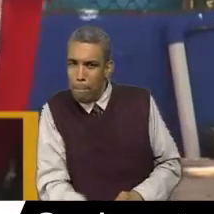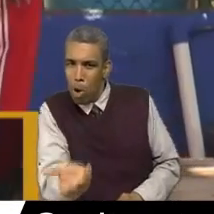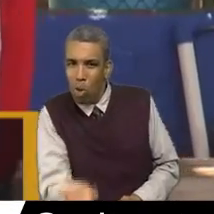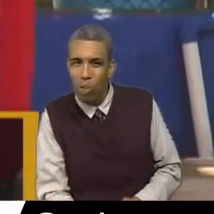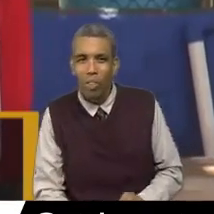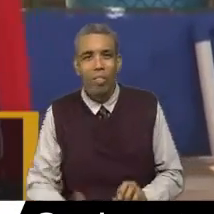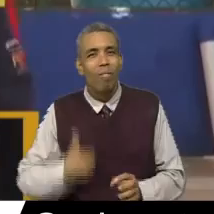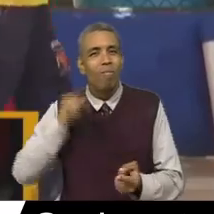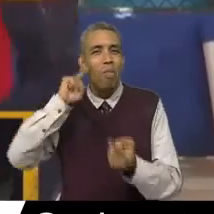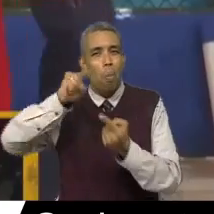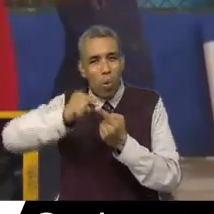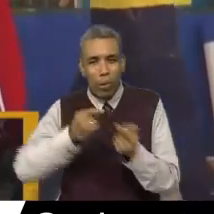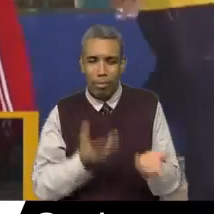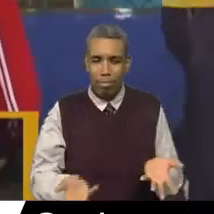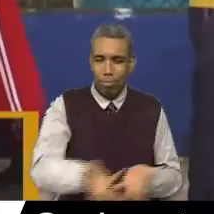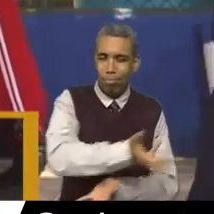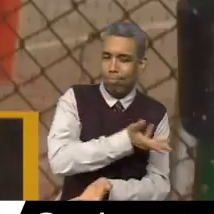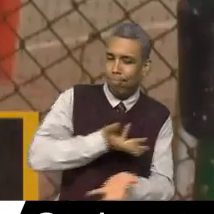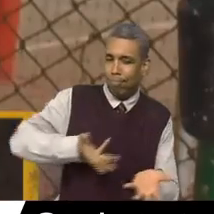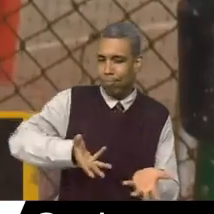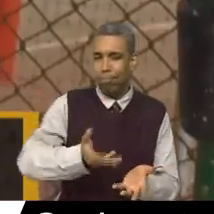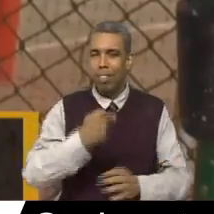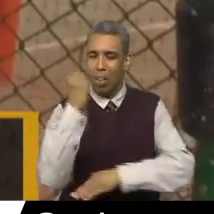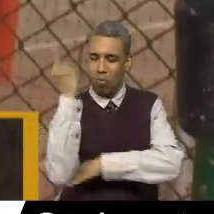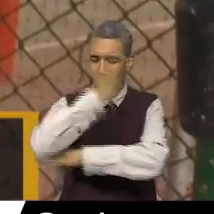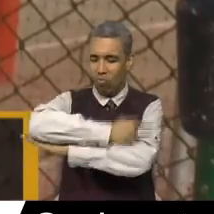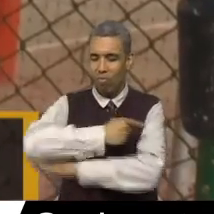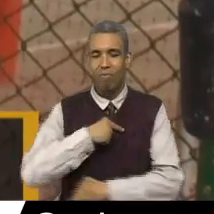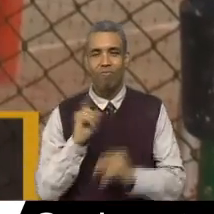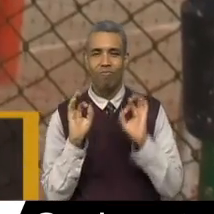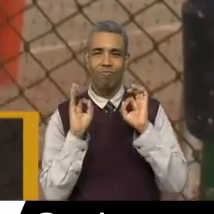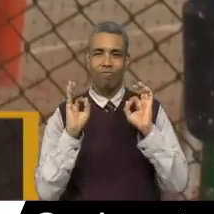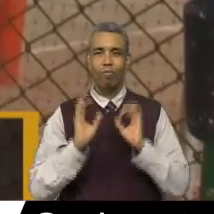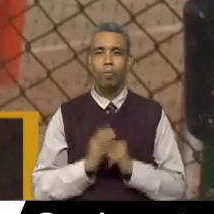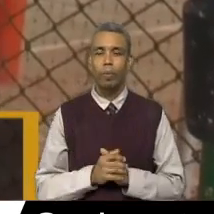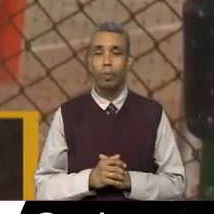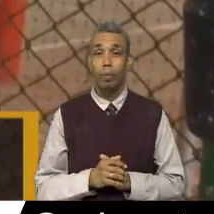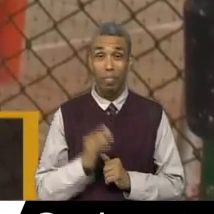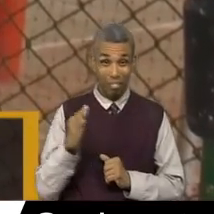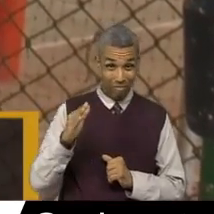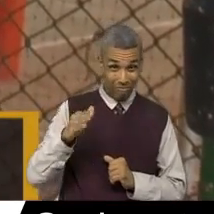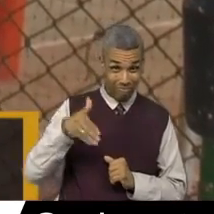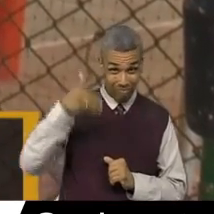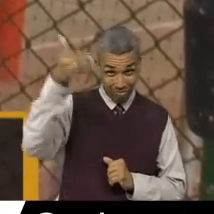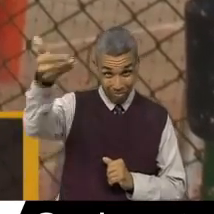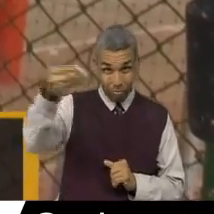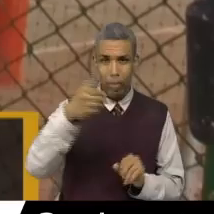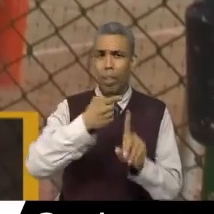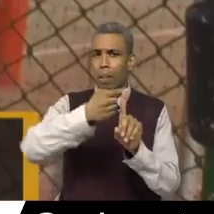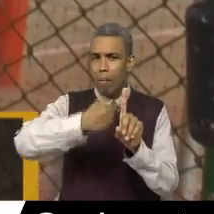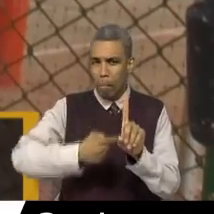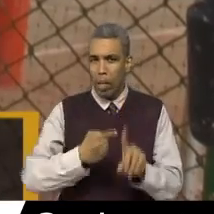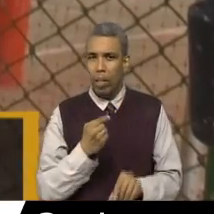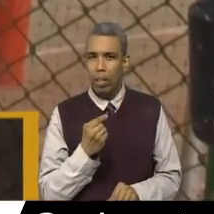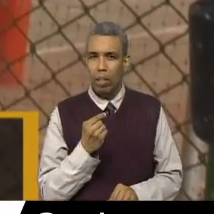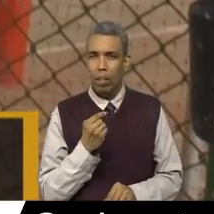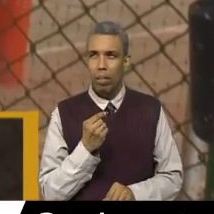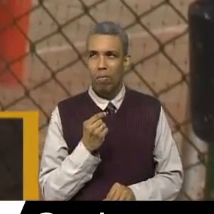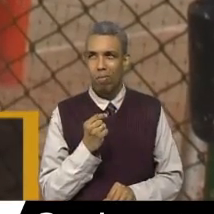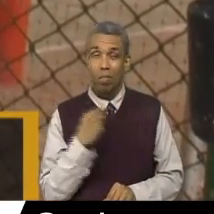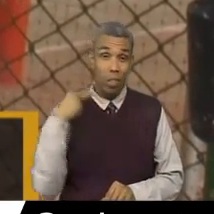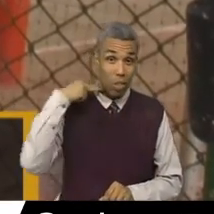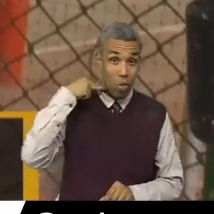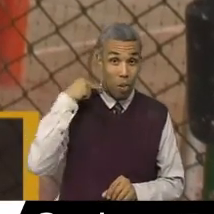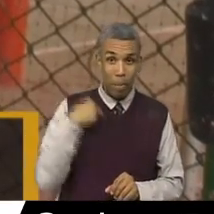de sano esparcimiento. Vamos a ingresar a este campeonato porque pensamos en el mes de noviembre hacer el nacional que siempre hacemos aquí en Infanta. Esto es